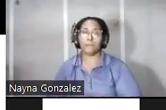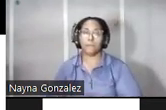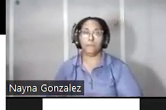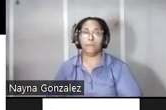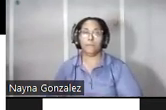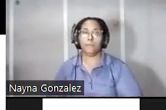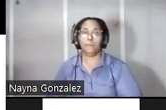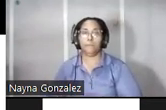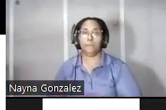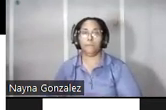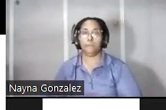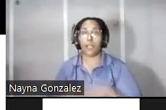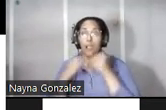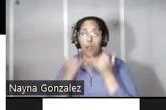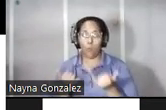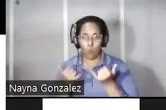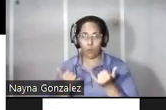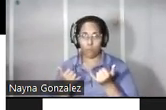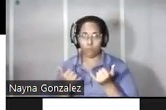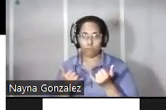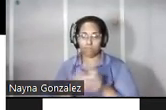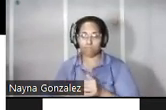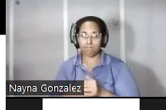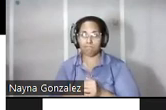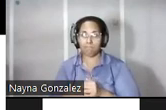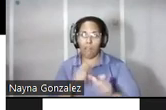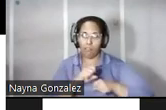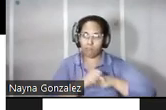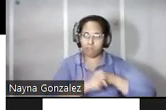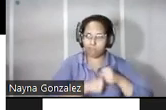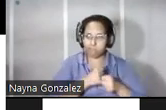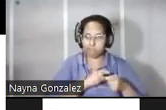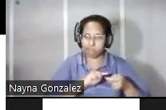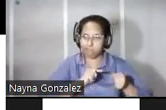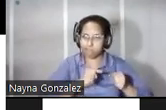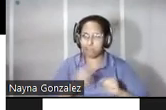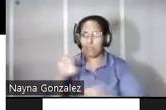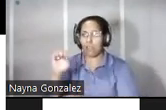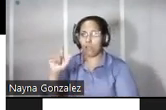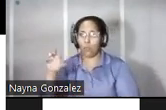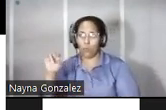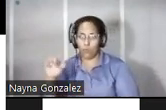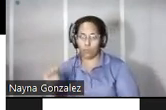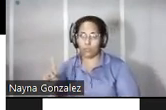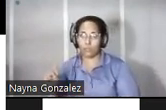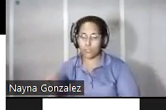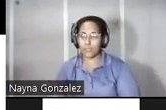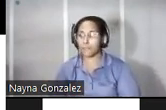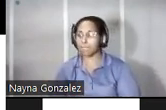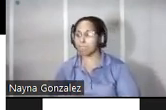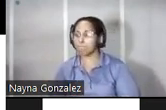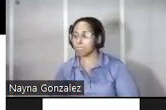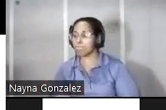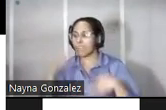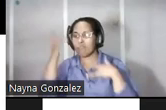casos. Vamos a la víspera de la tragedia. Se indicaba que tanto Eloísa como sus hijos habían sido examinados hace unos